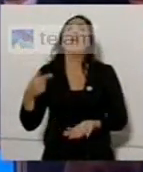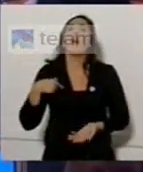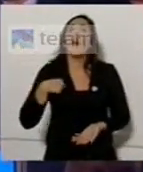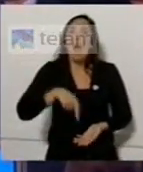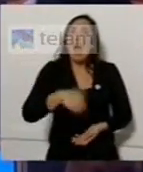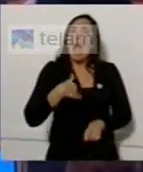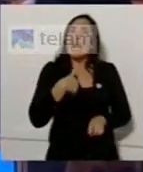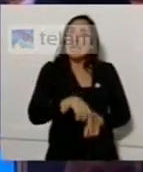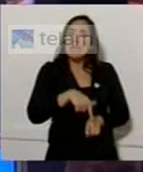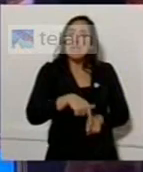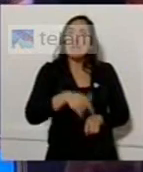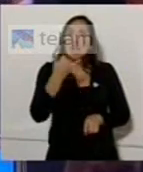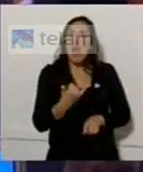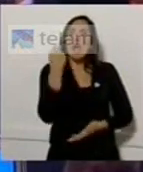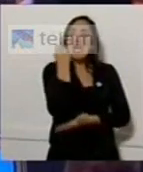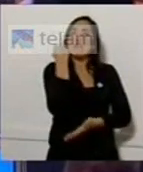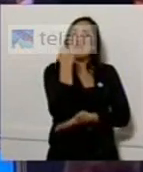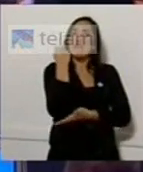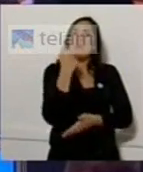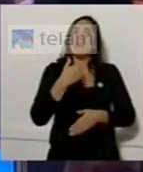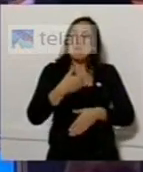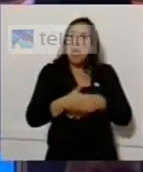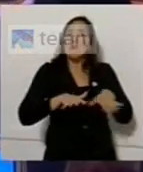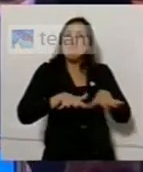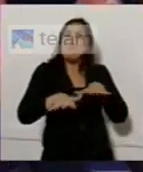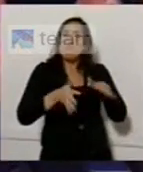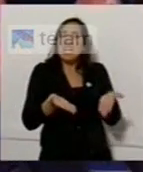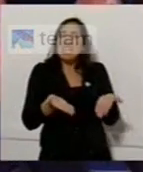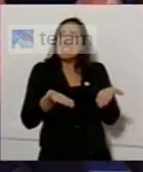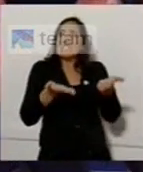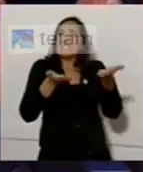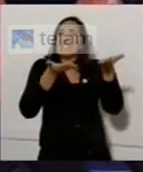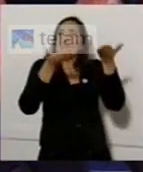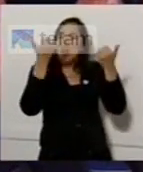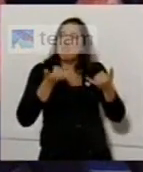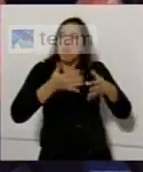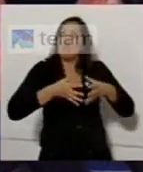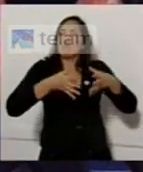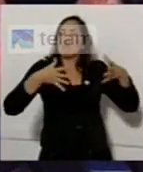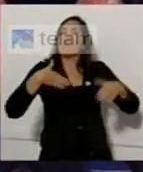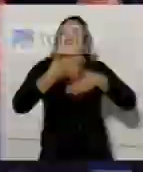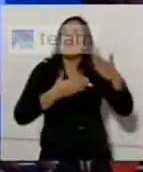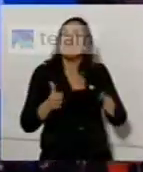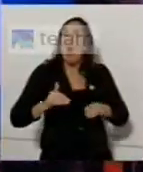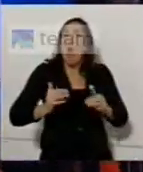de una economía que está generando nuevamente crecimiento, incipiente, pero crecimiento